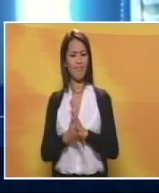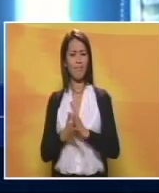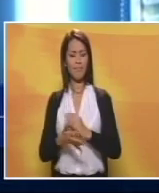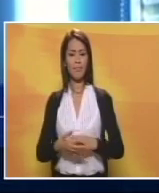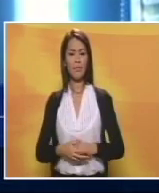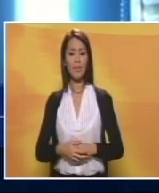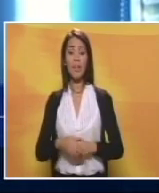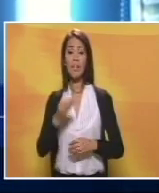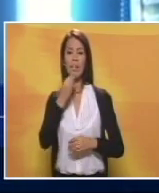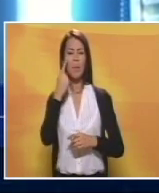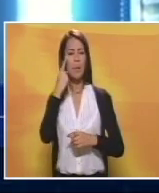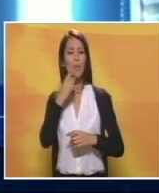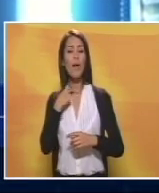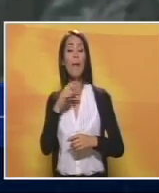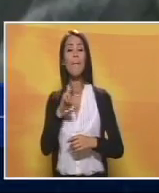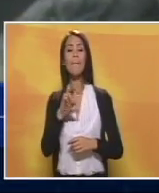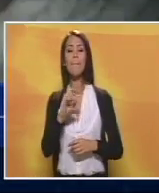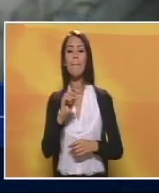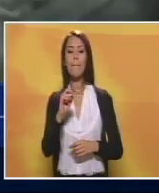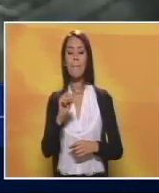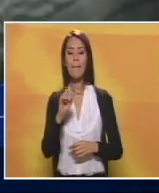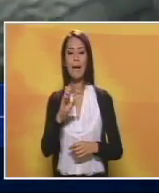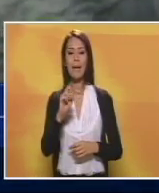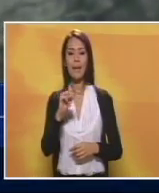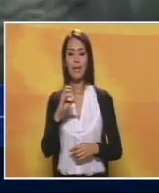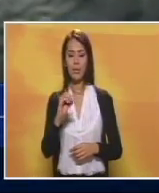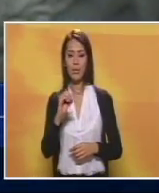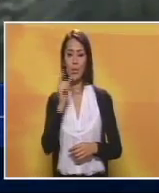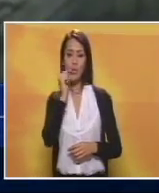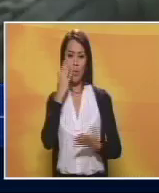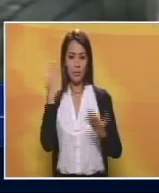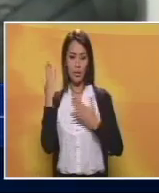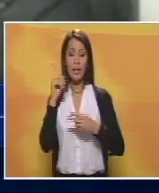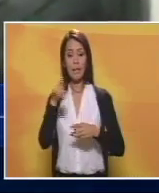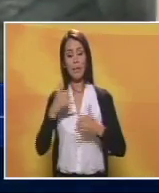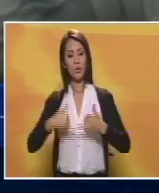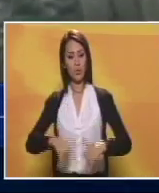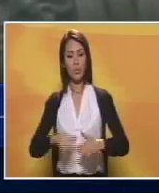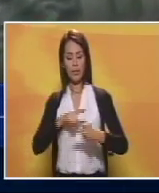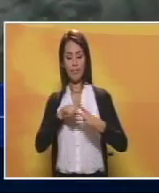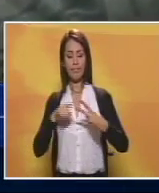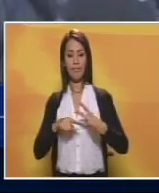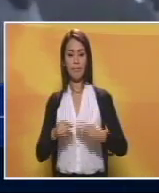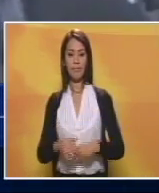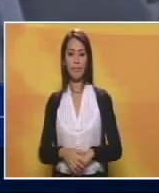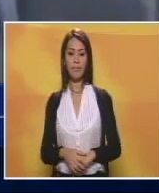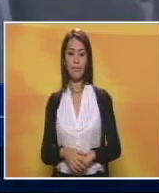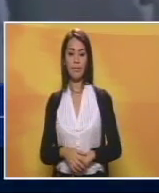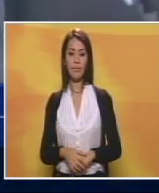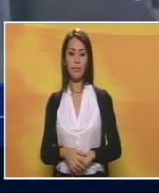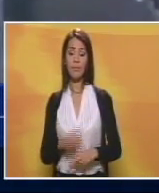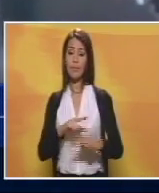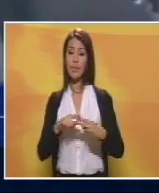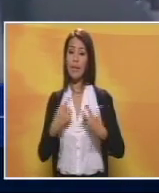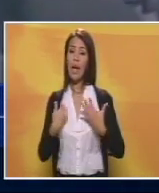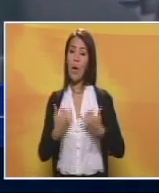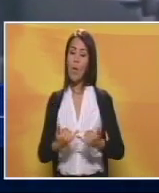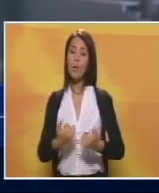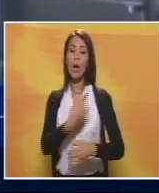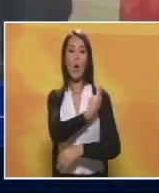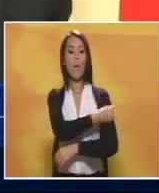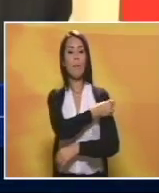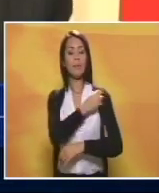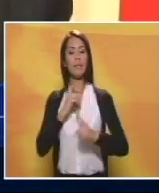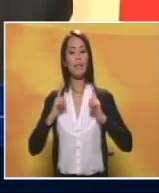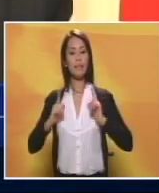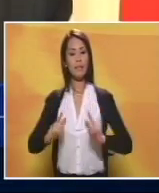del envenenamiento del ex espía Sergei Skripal y su hija Yulia, esta última quien permanece hospitalizada,